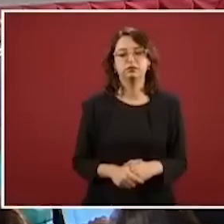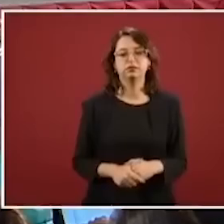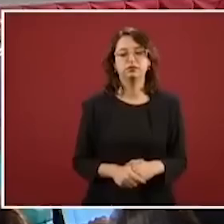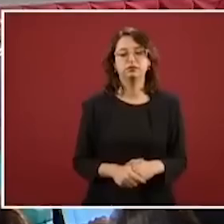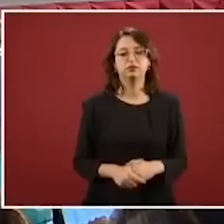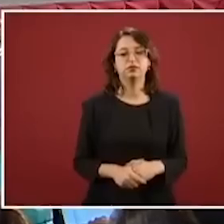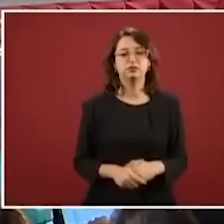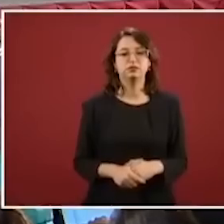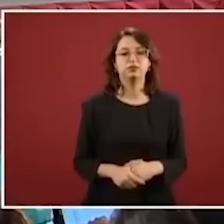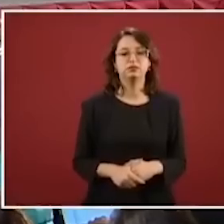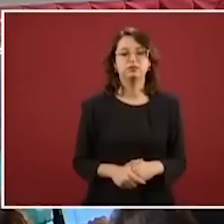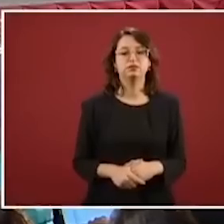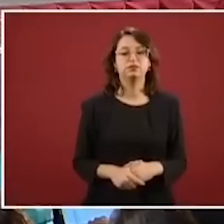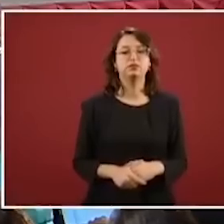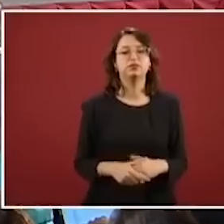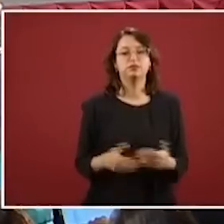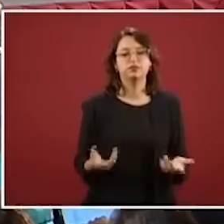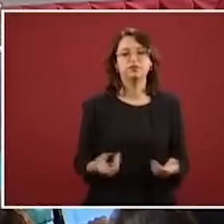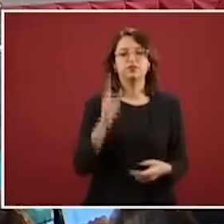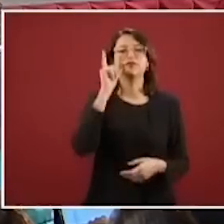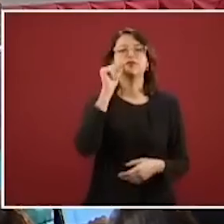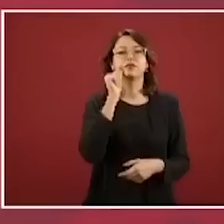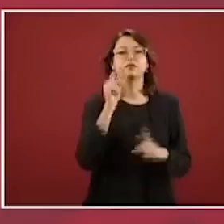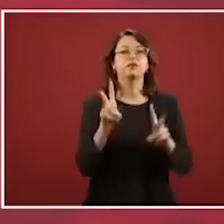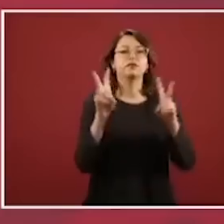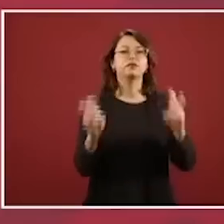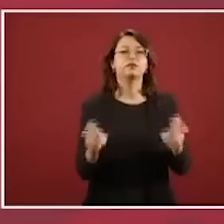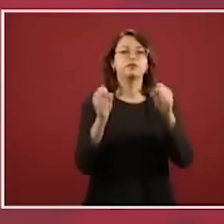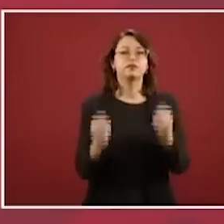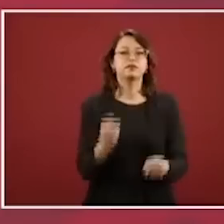Mañana vamos a informar sobre seguridad,